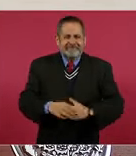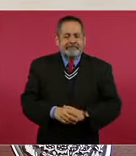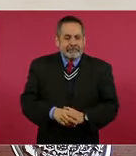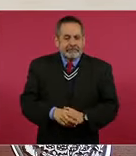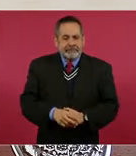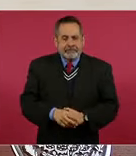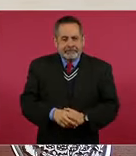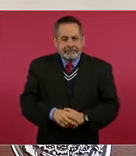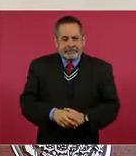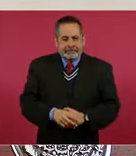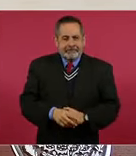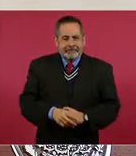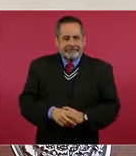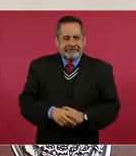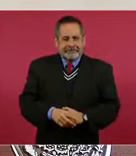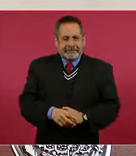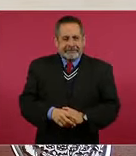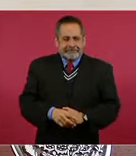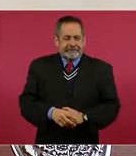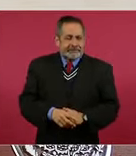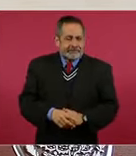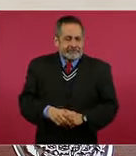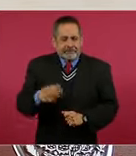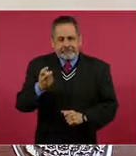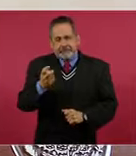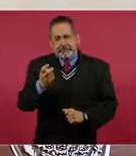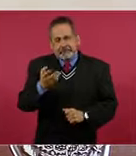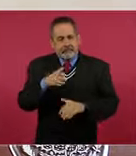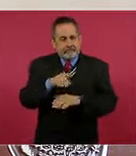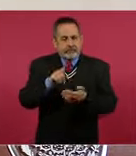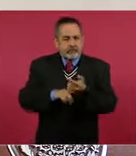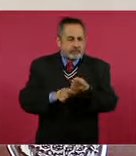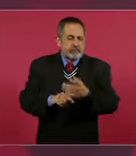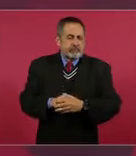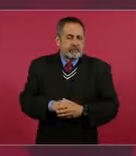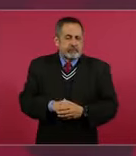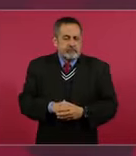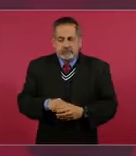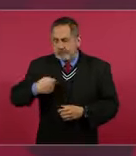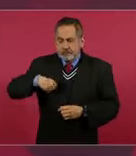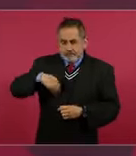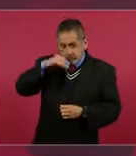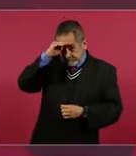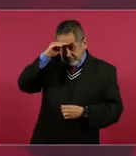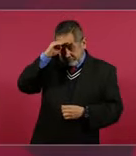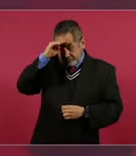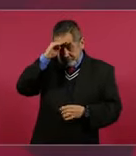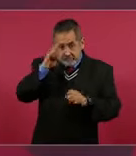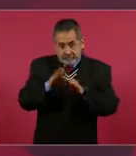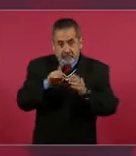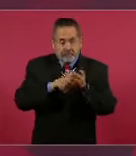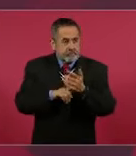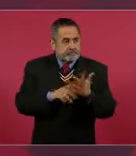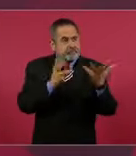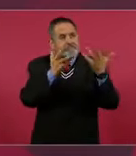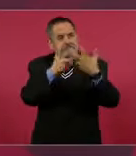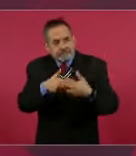¿no? Sobre eso. O sea, buscando que